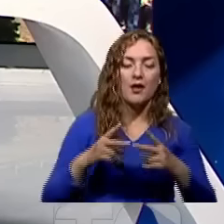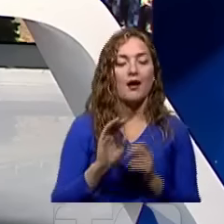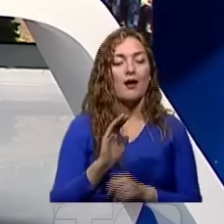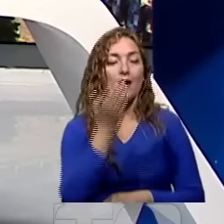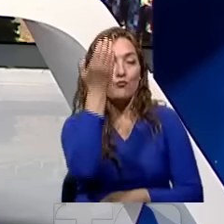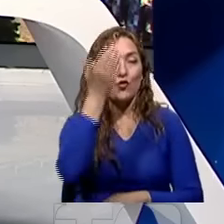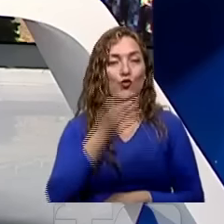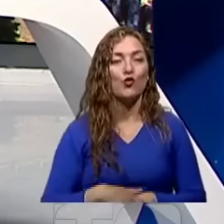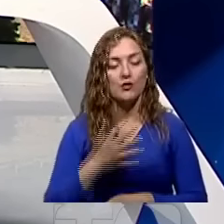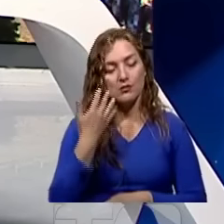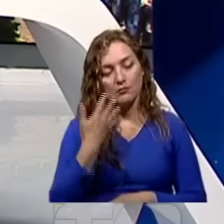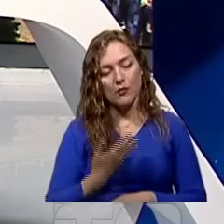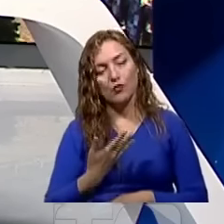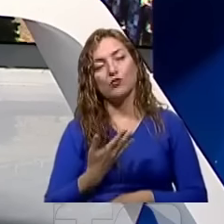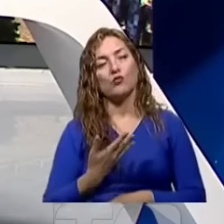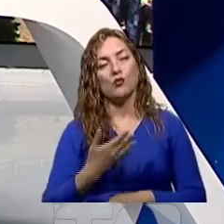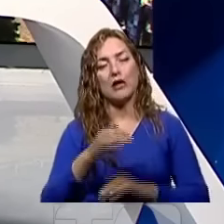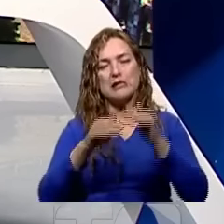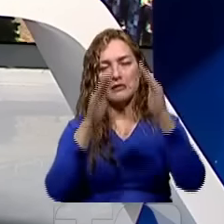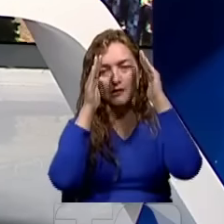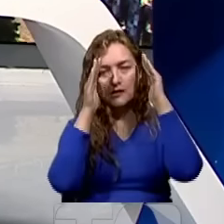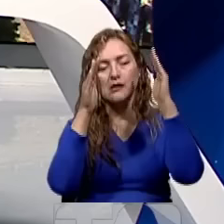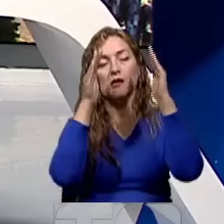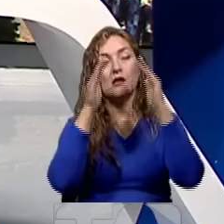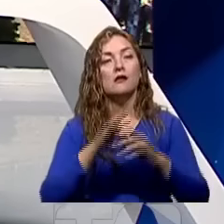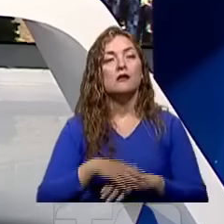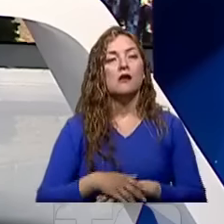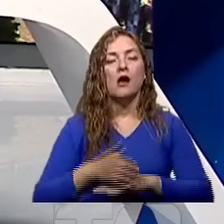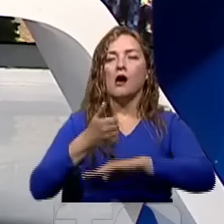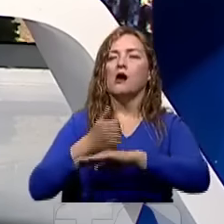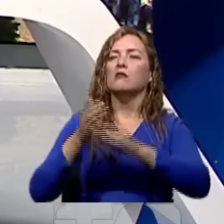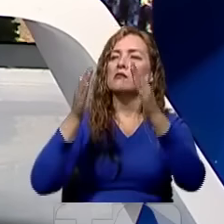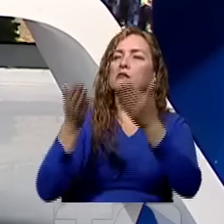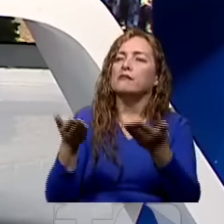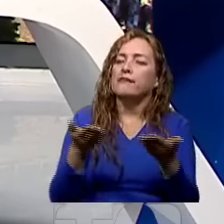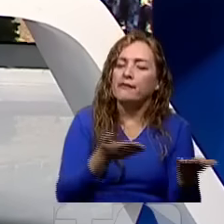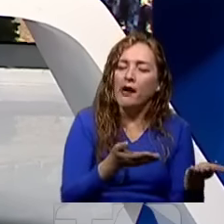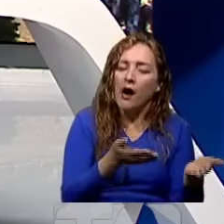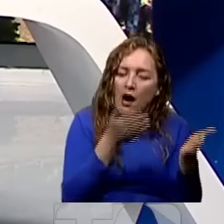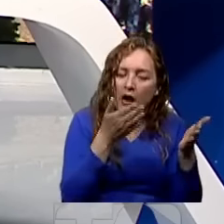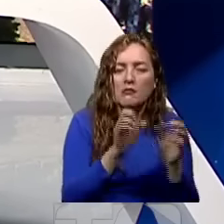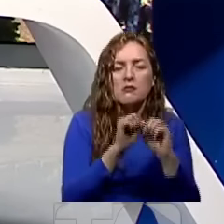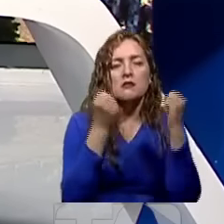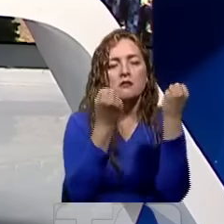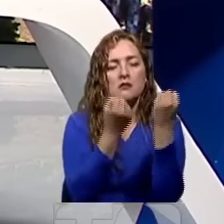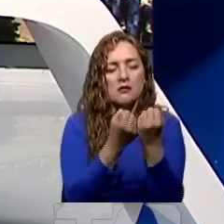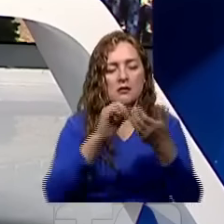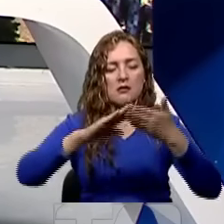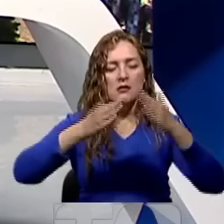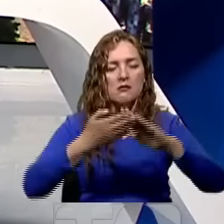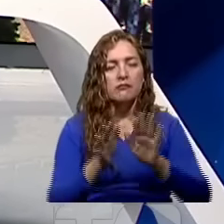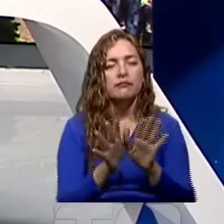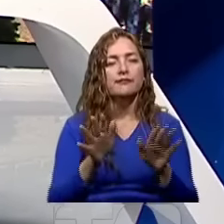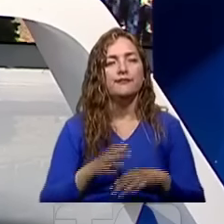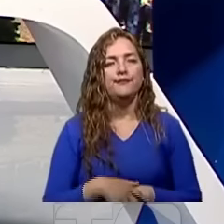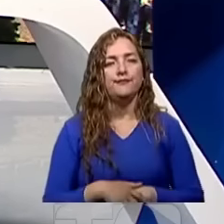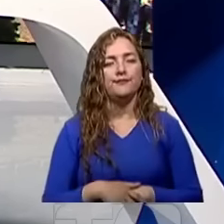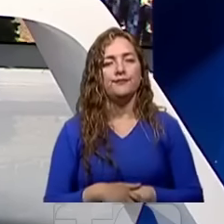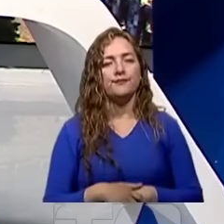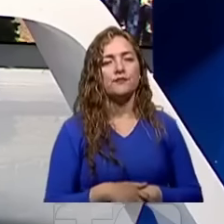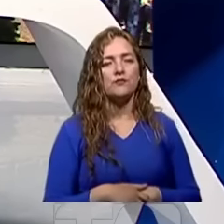Que esta fecha también sea un llamado de atención para las autoridades y para toda la sociedad, para toda la comunidad en general, ¿no? Porque a